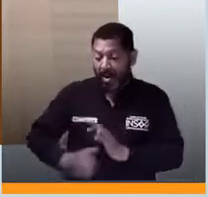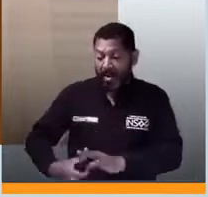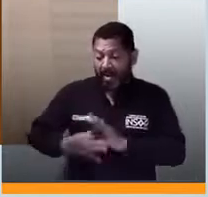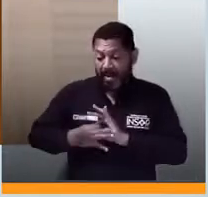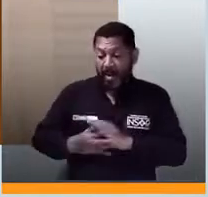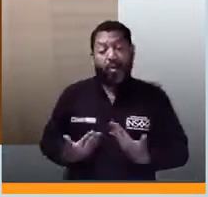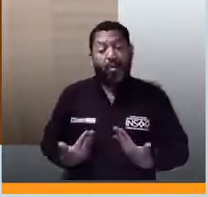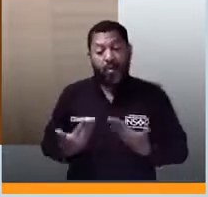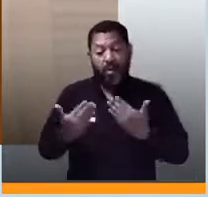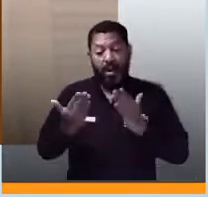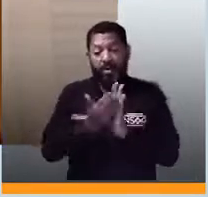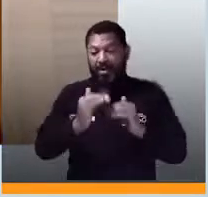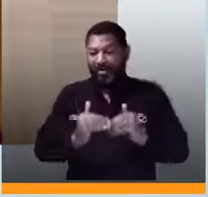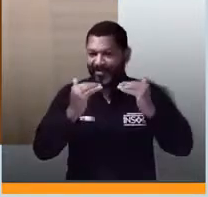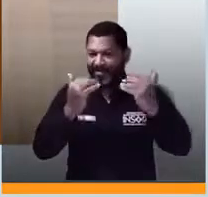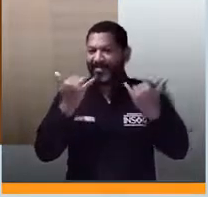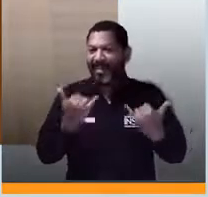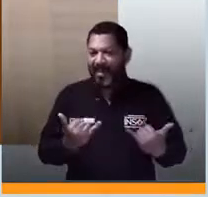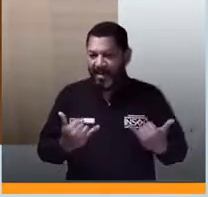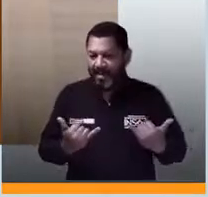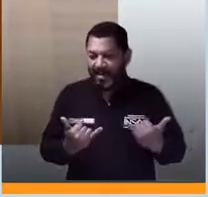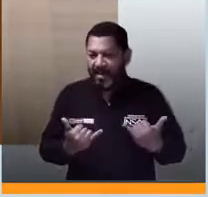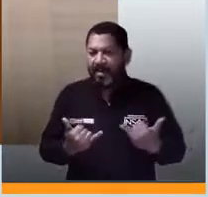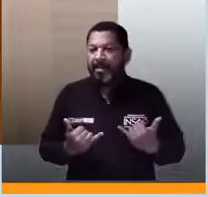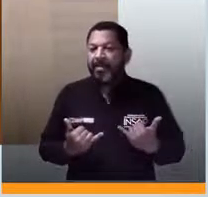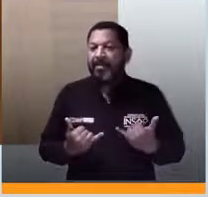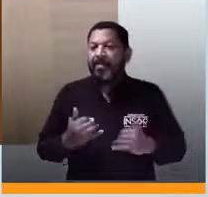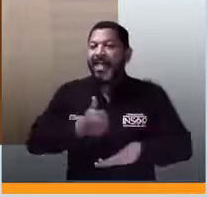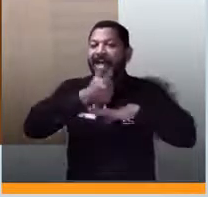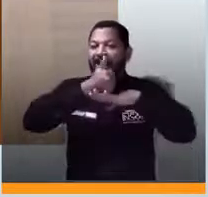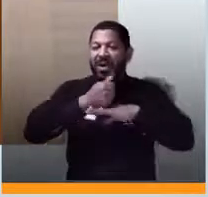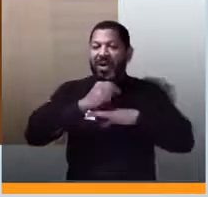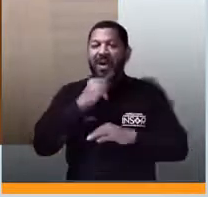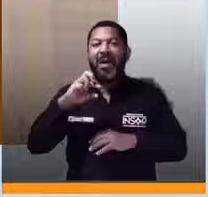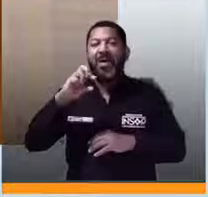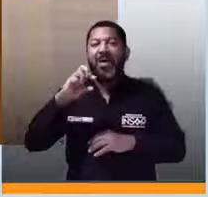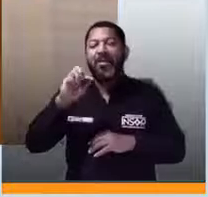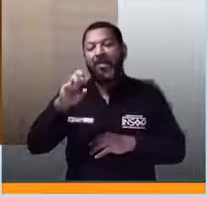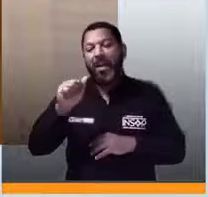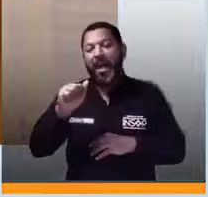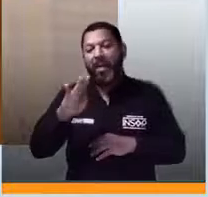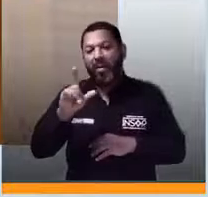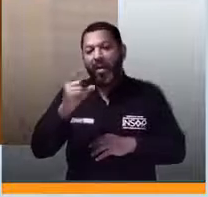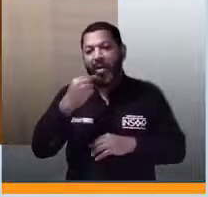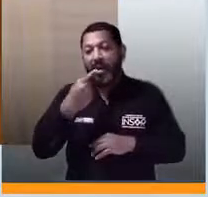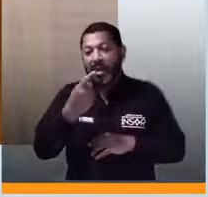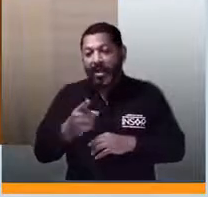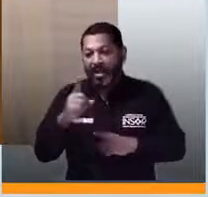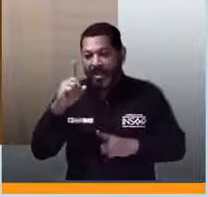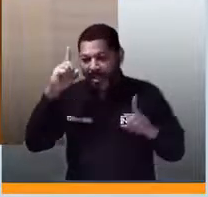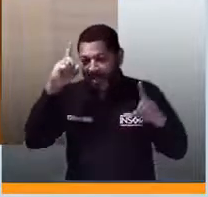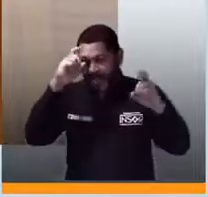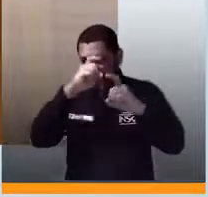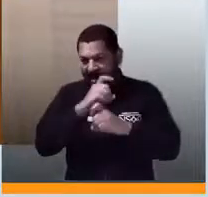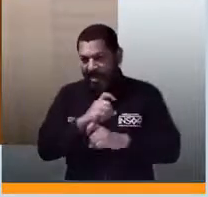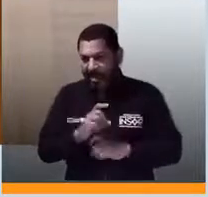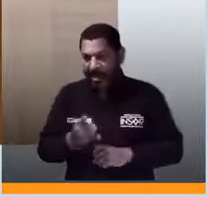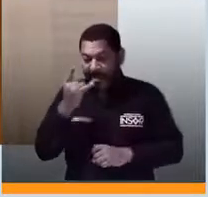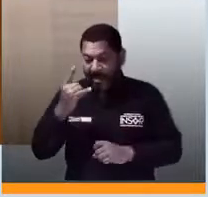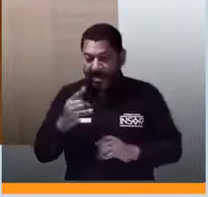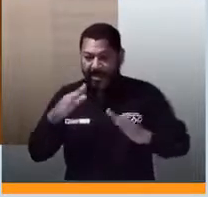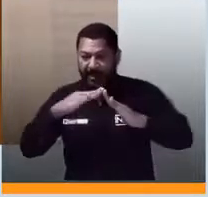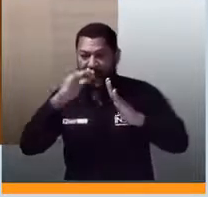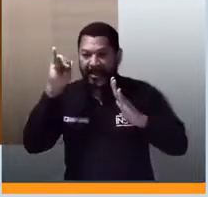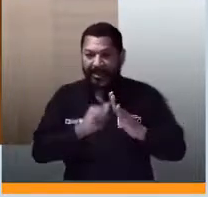educación superior en este momento. El rector Pablo hacía unas reflexiones sobre